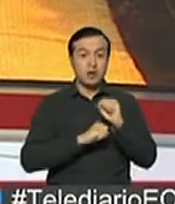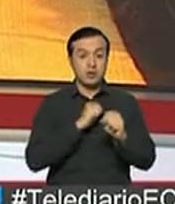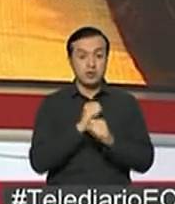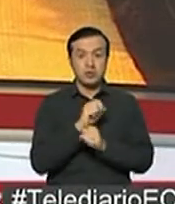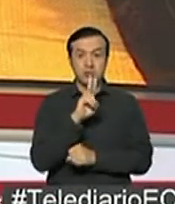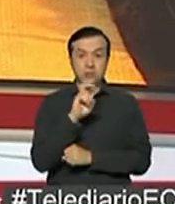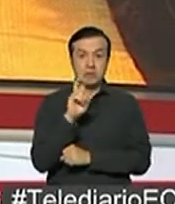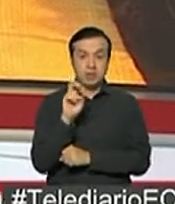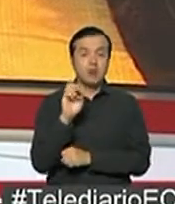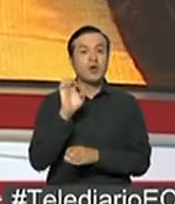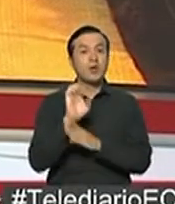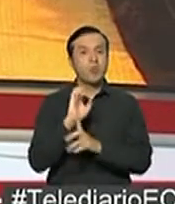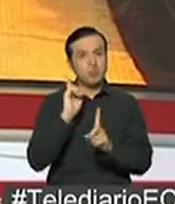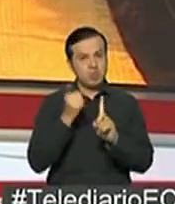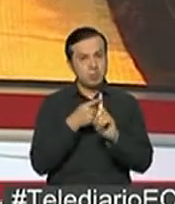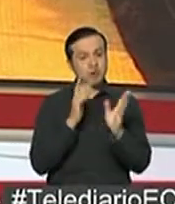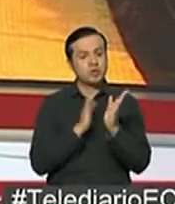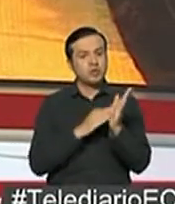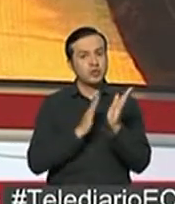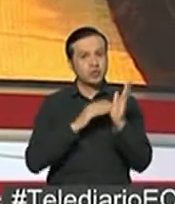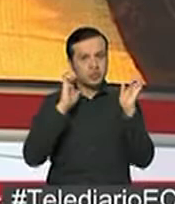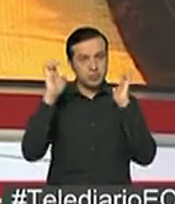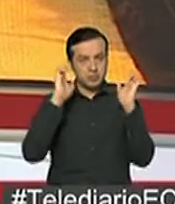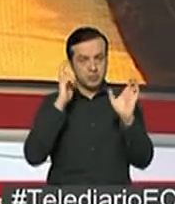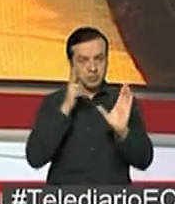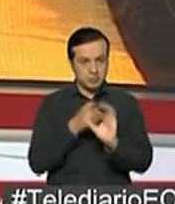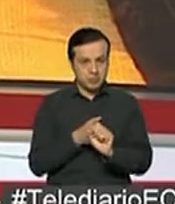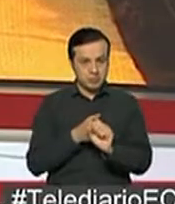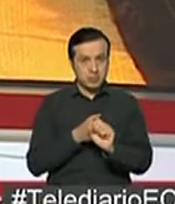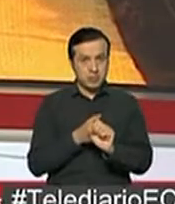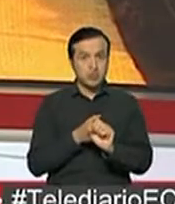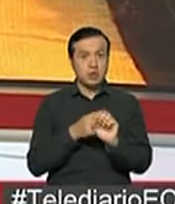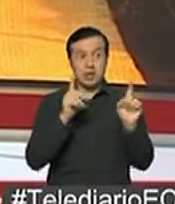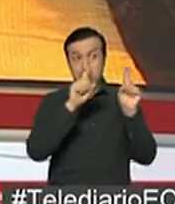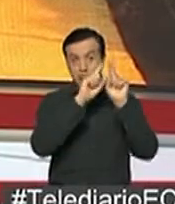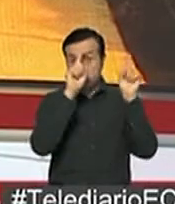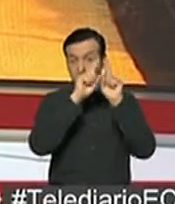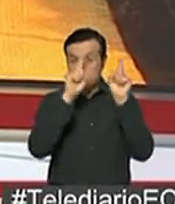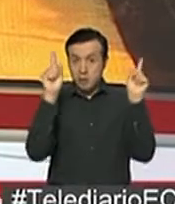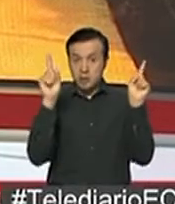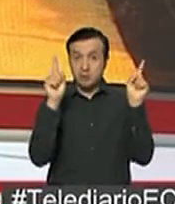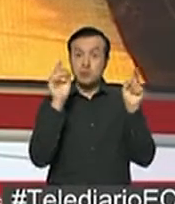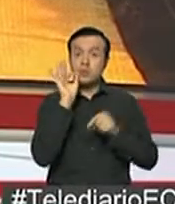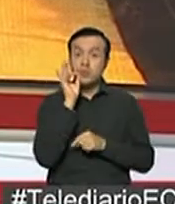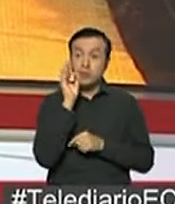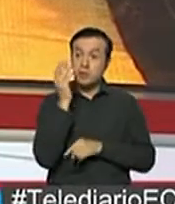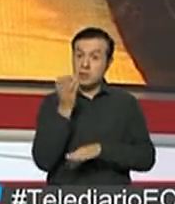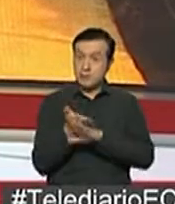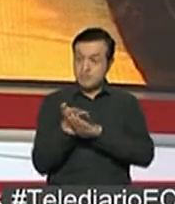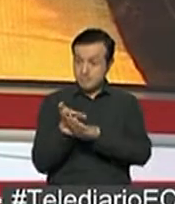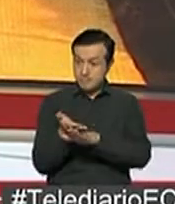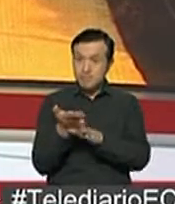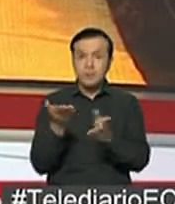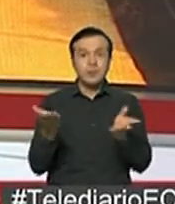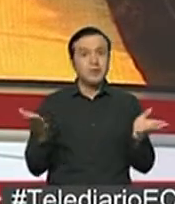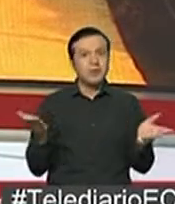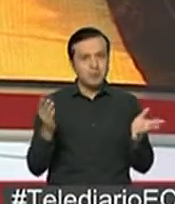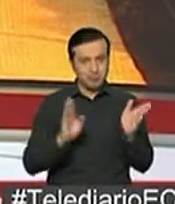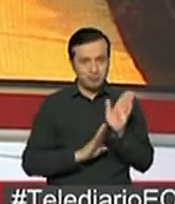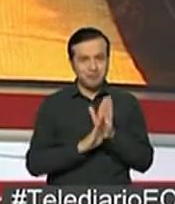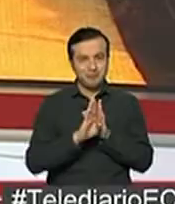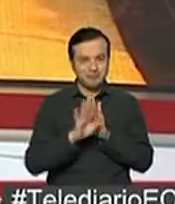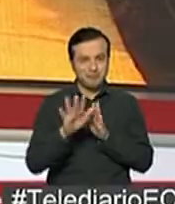será por primera vez socio estratégico exportadores de esta fruta consideran que es una vitrina fundamental para el crecimiento